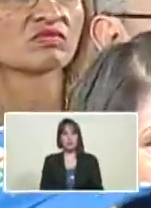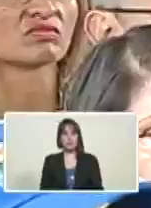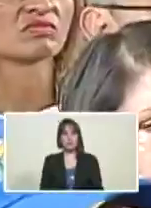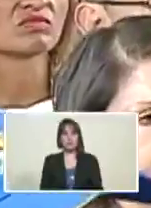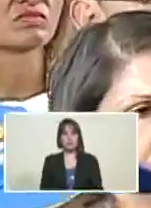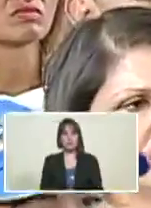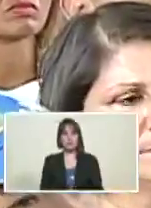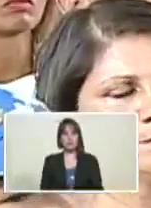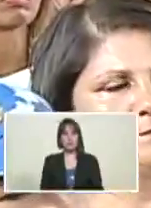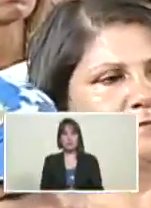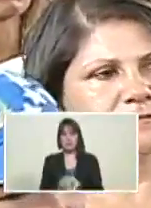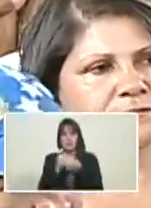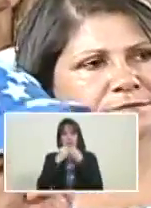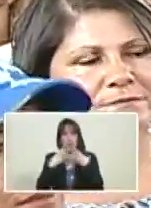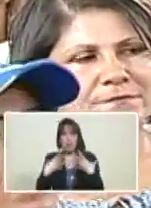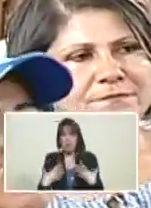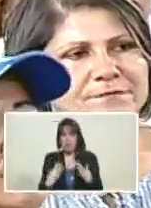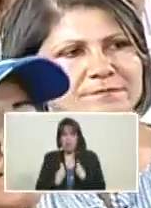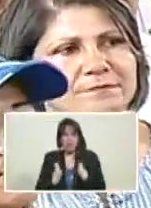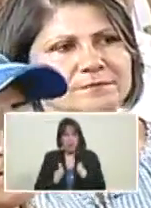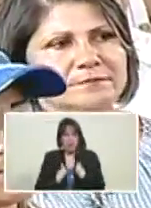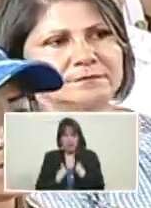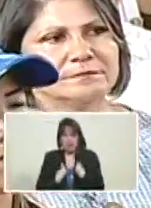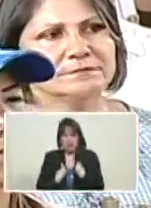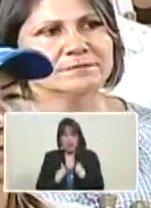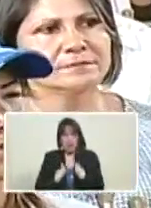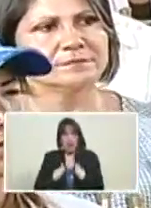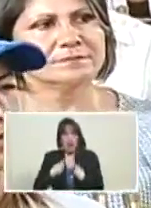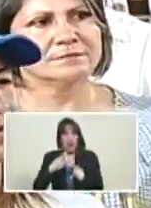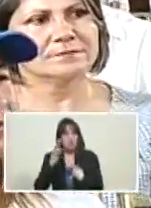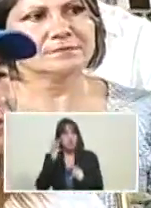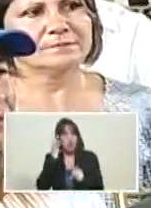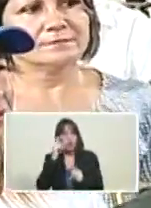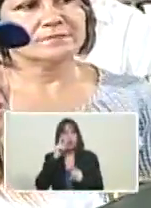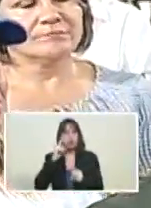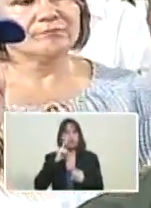Y lo más bello de la vida, la mujer trayendo vida.